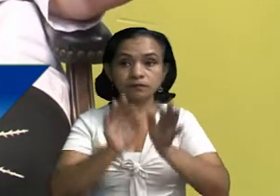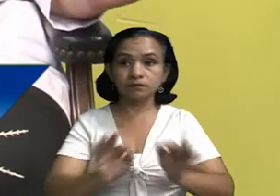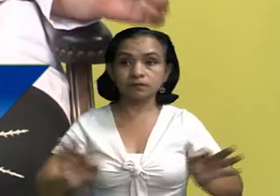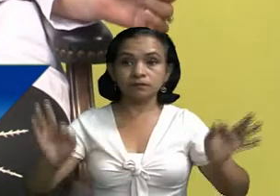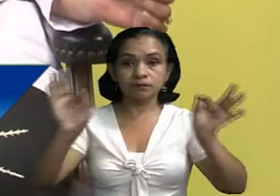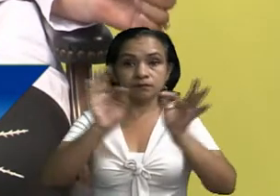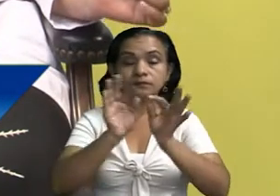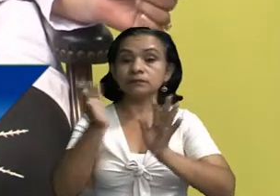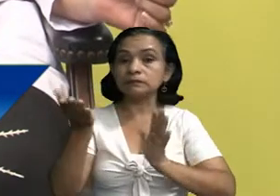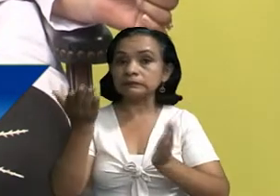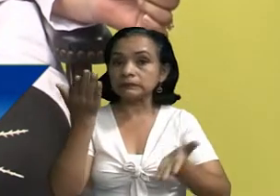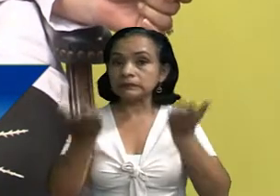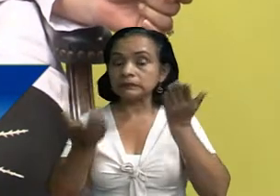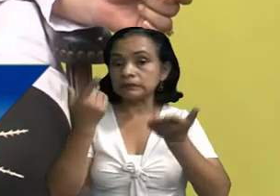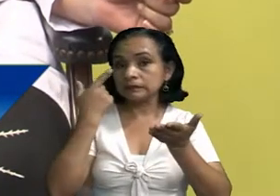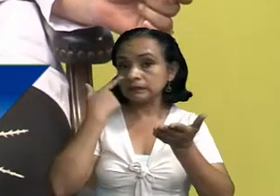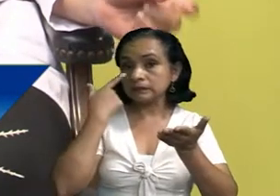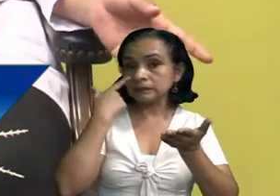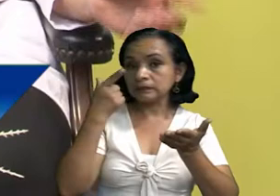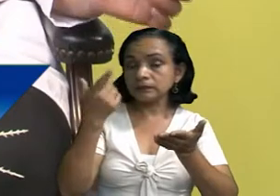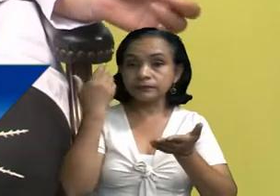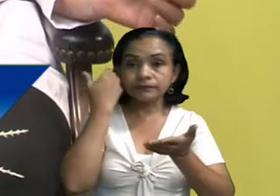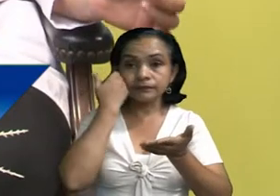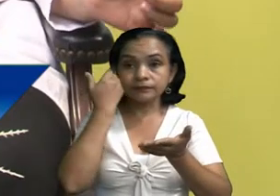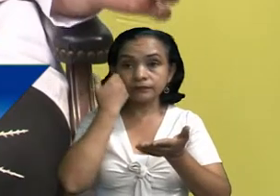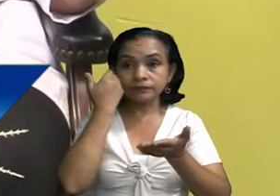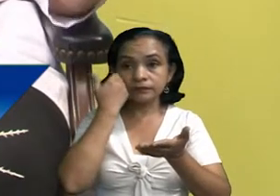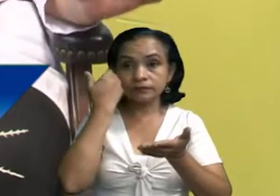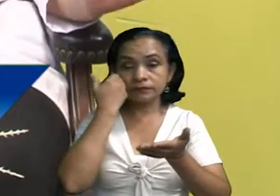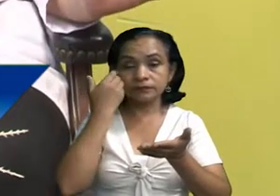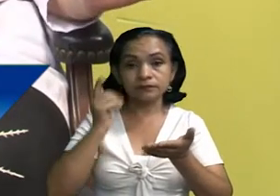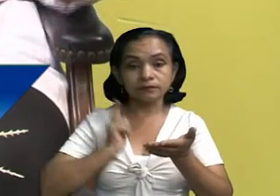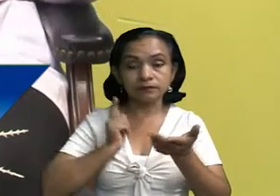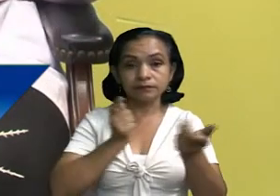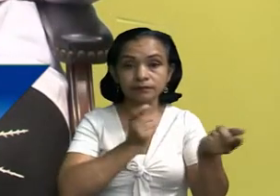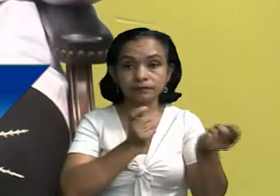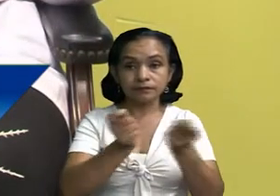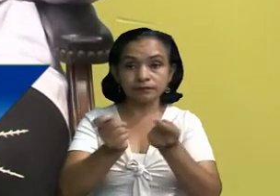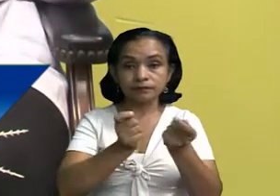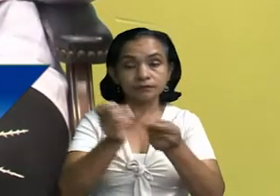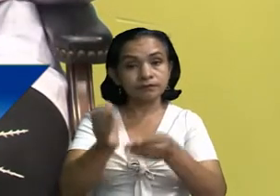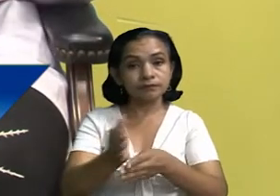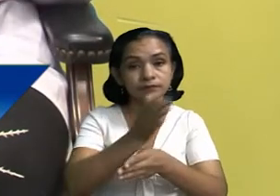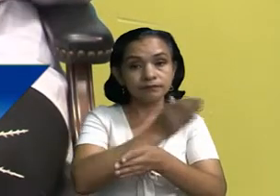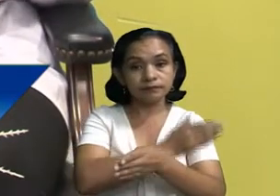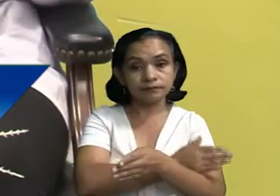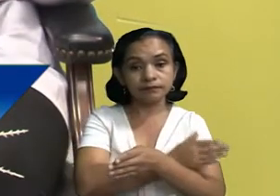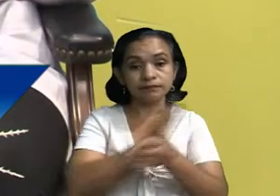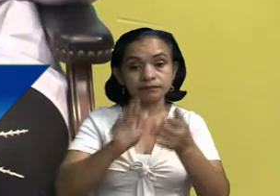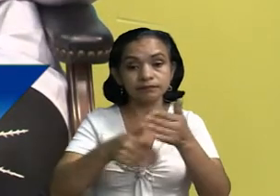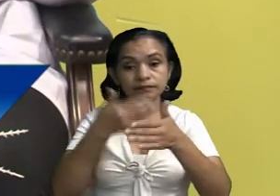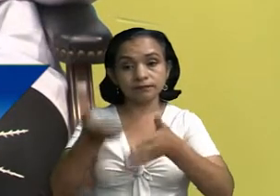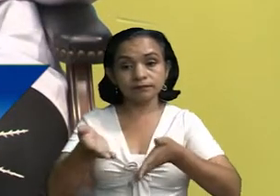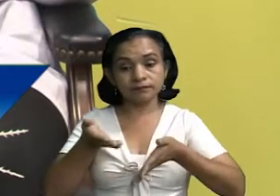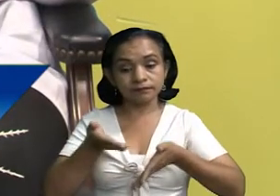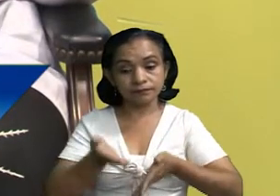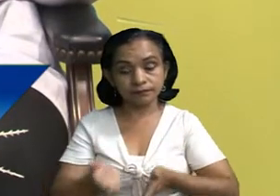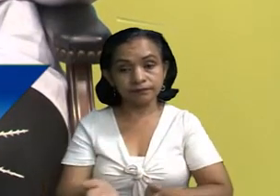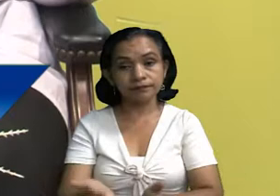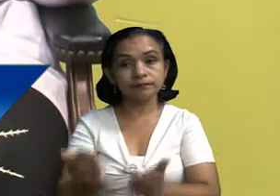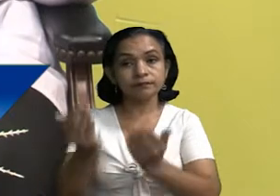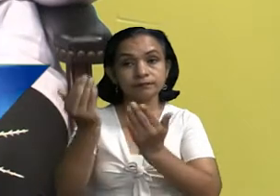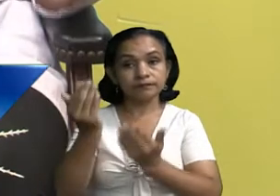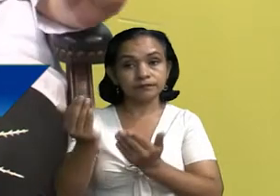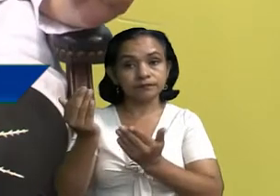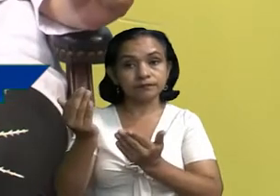tenemos sospecha que esta tiene esa infección y la tenemos que manejar antes y durante, en el momento que está teniendo el parto la